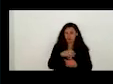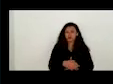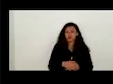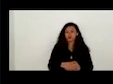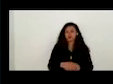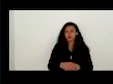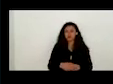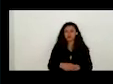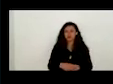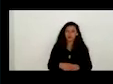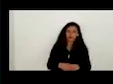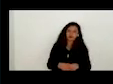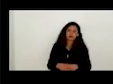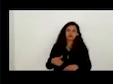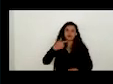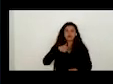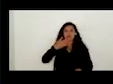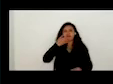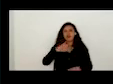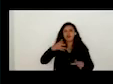puedo armar una lonchera saludable?